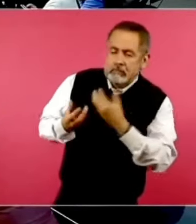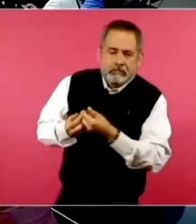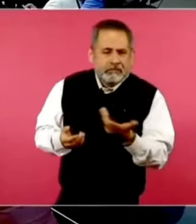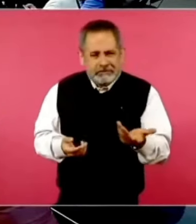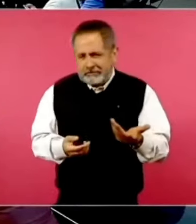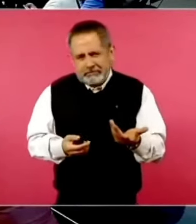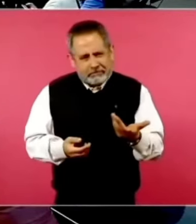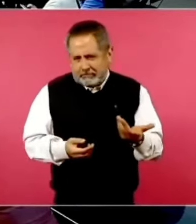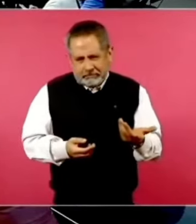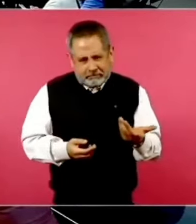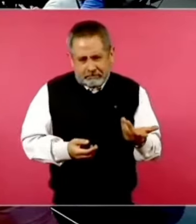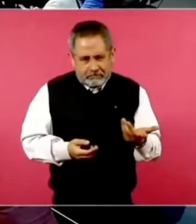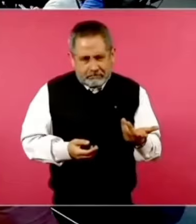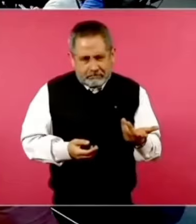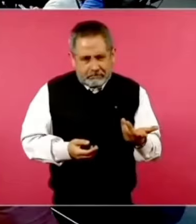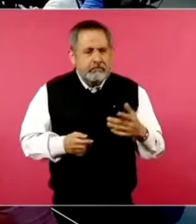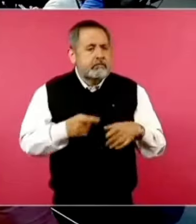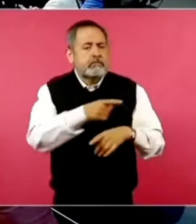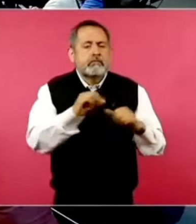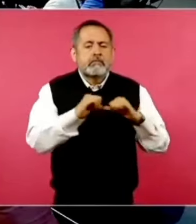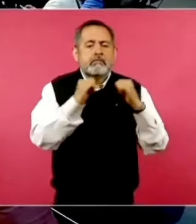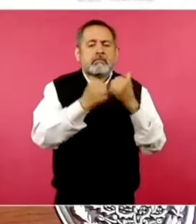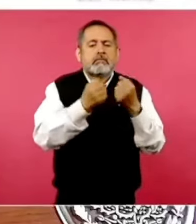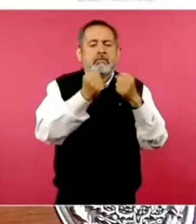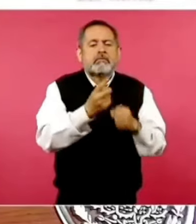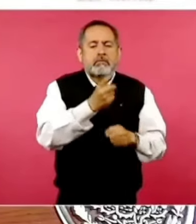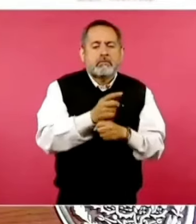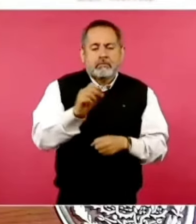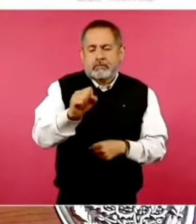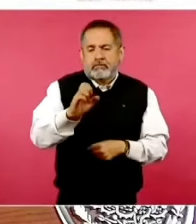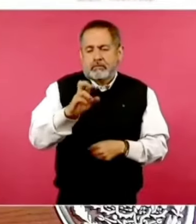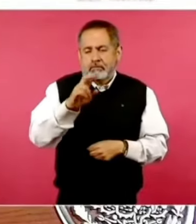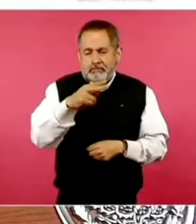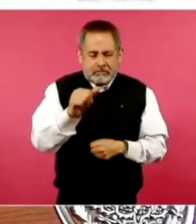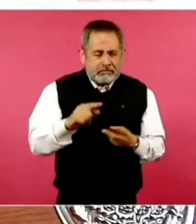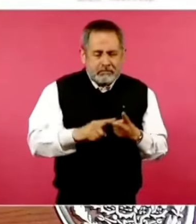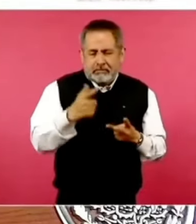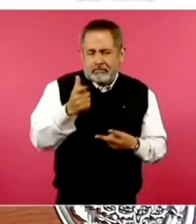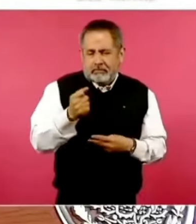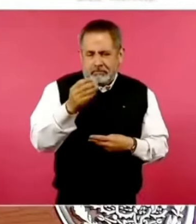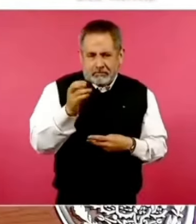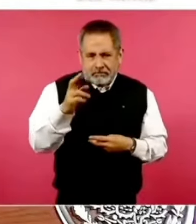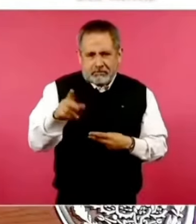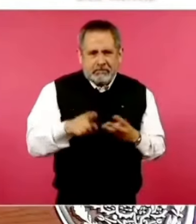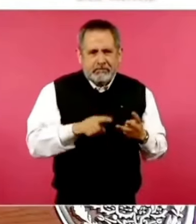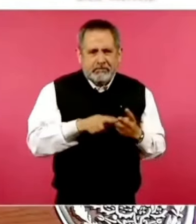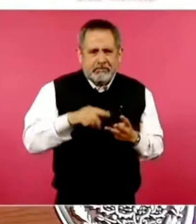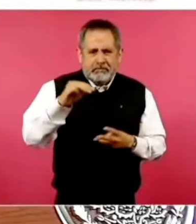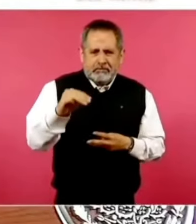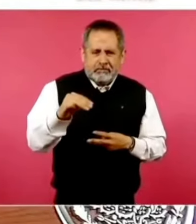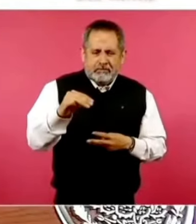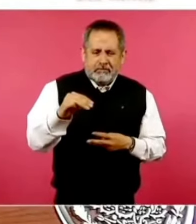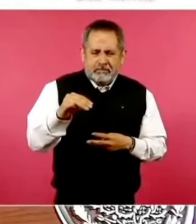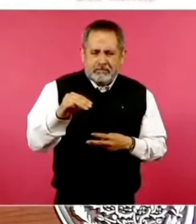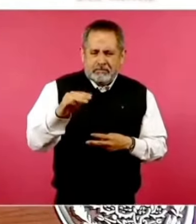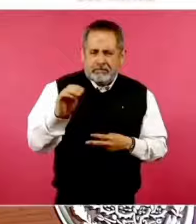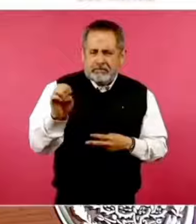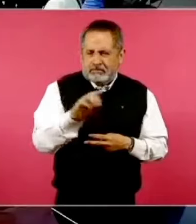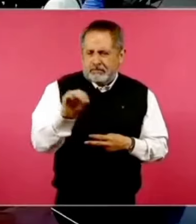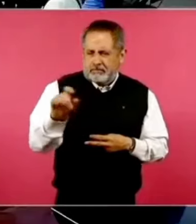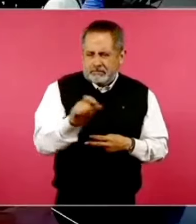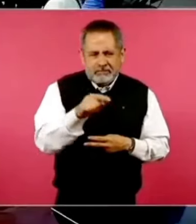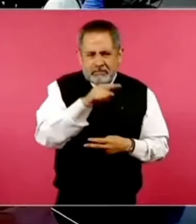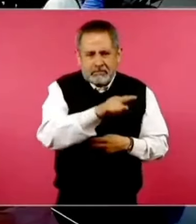asociación en seguridad cerna gber y m Mex Mex